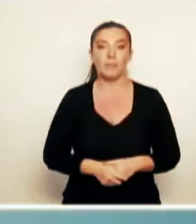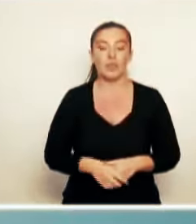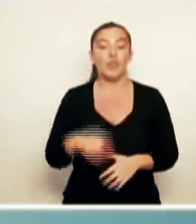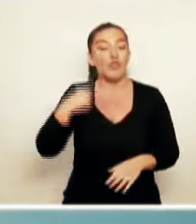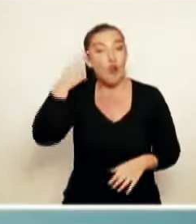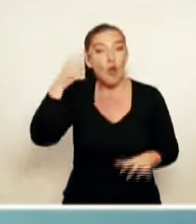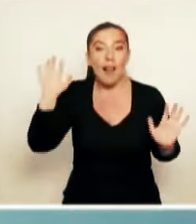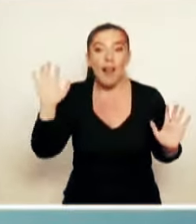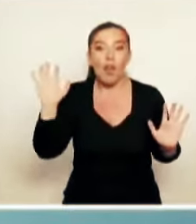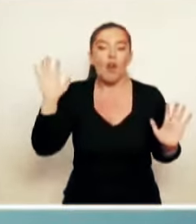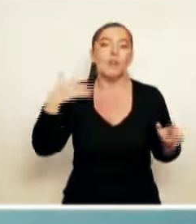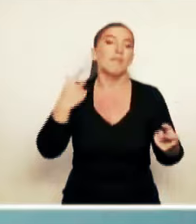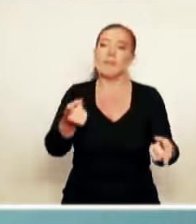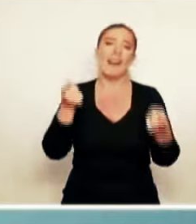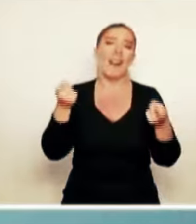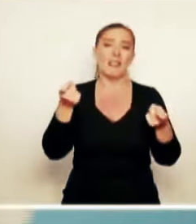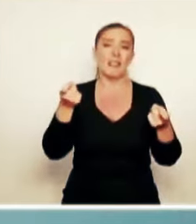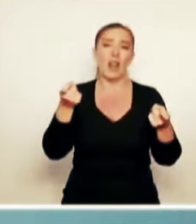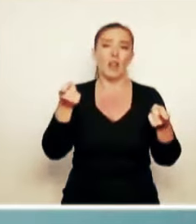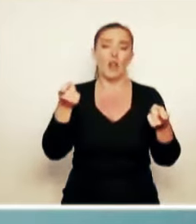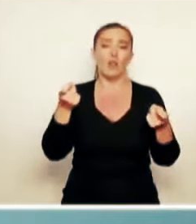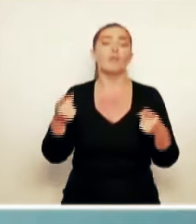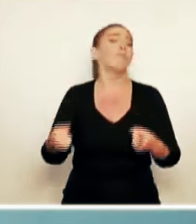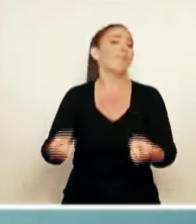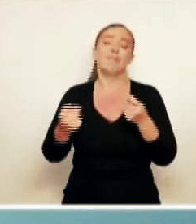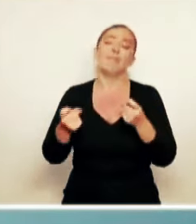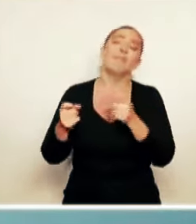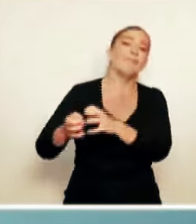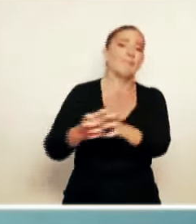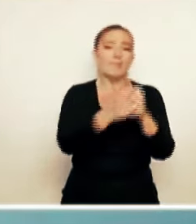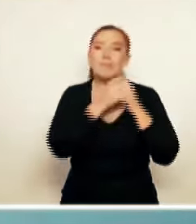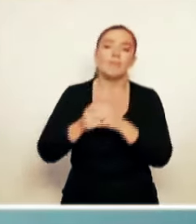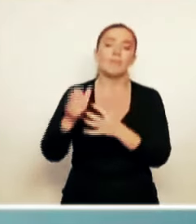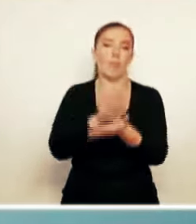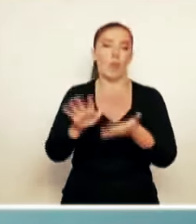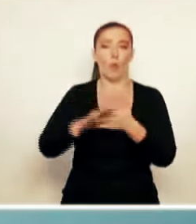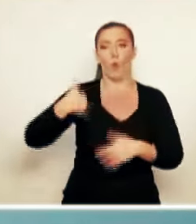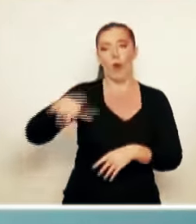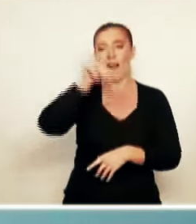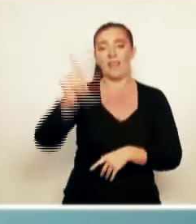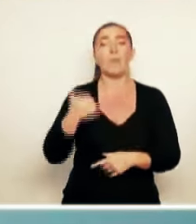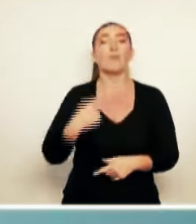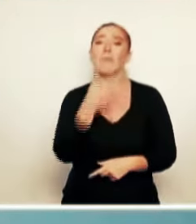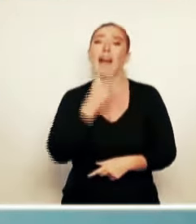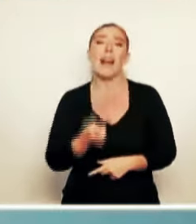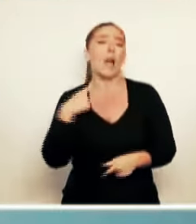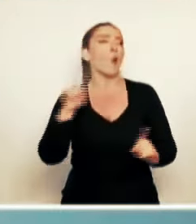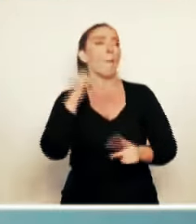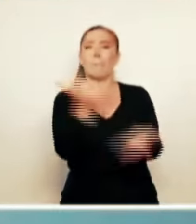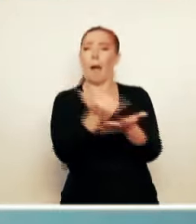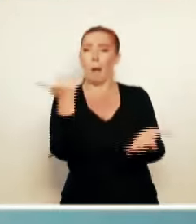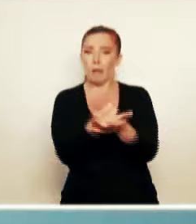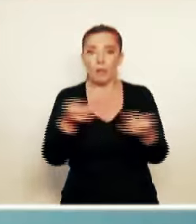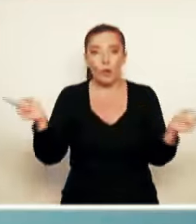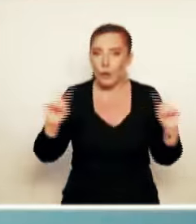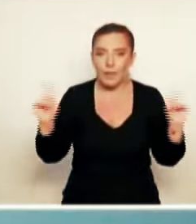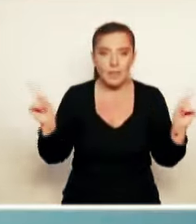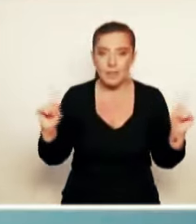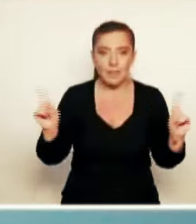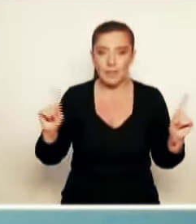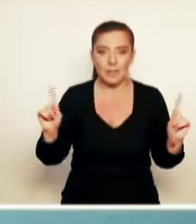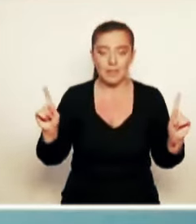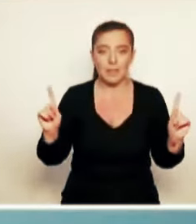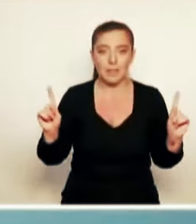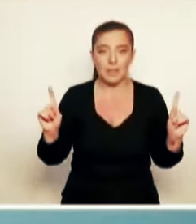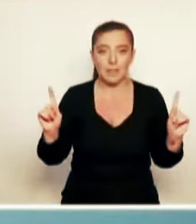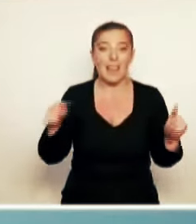creo que se hace necesario que rediscutamos en la Argentina, porque además la energía no es una cuestión menor, créanme.